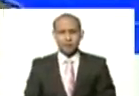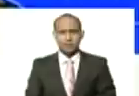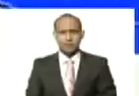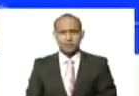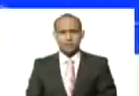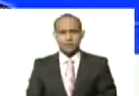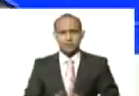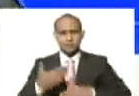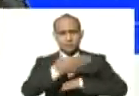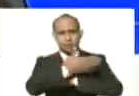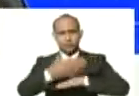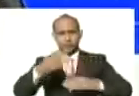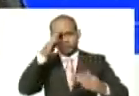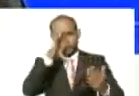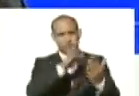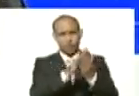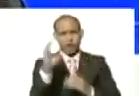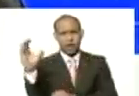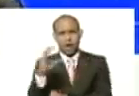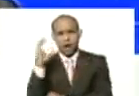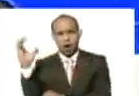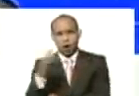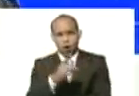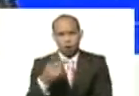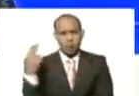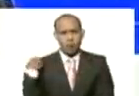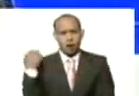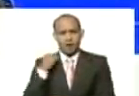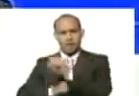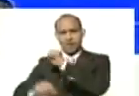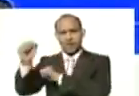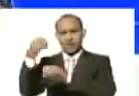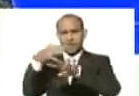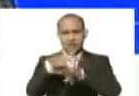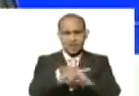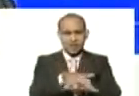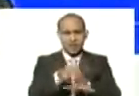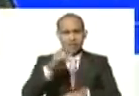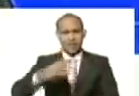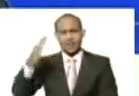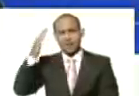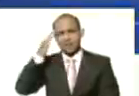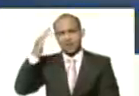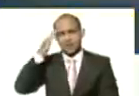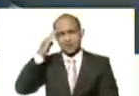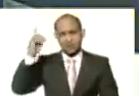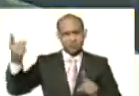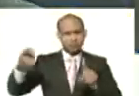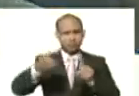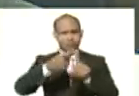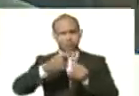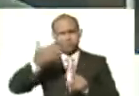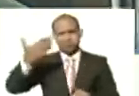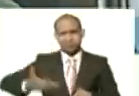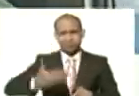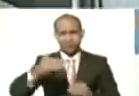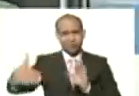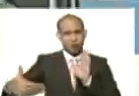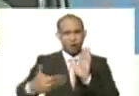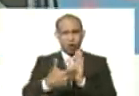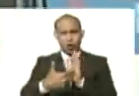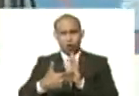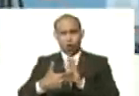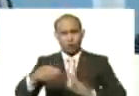fronteriza con Colombia, cada jefe de zona de defensa integral debe saber que la principal amenaza contra